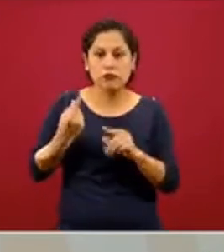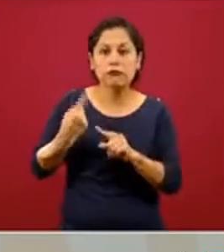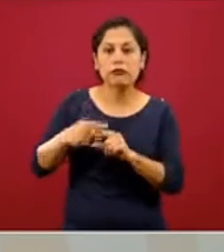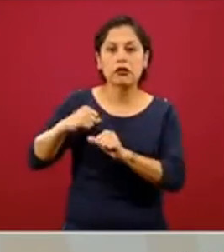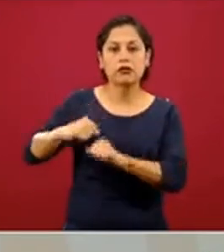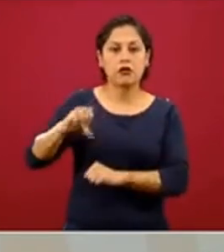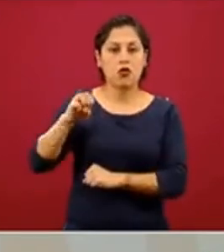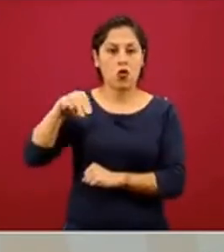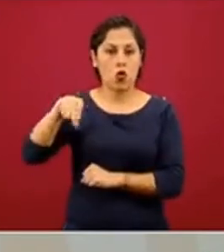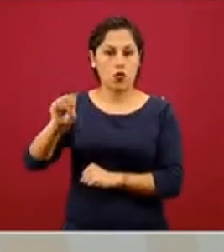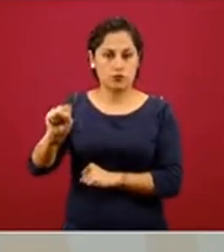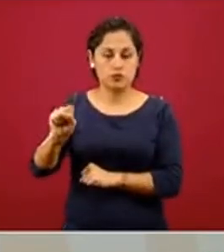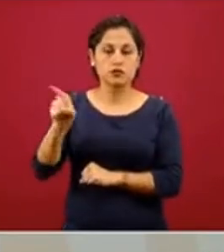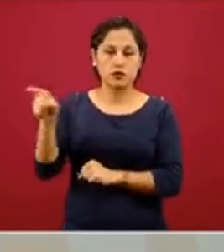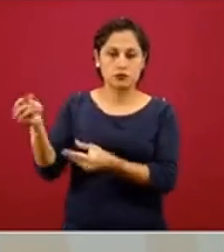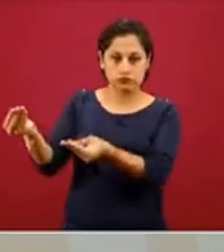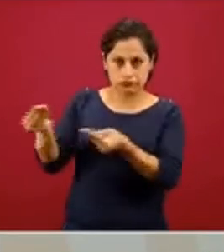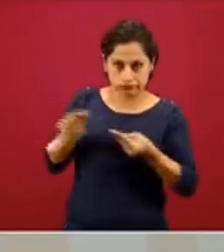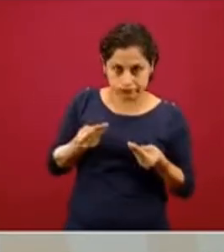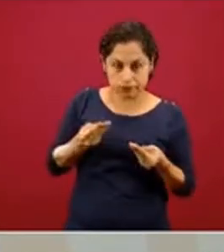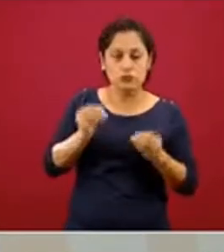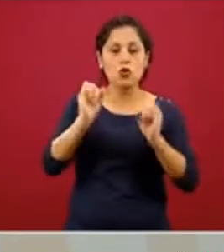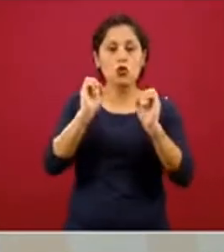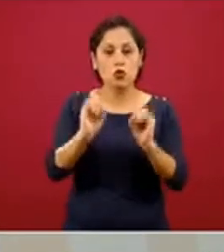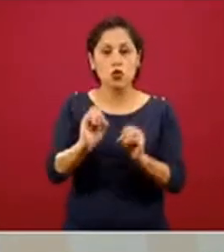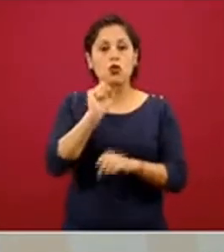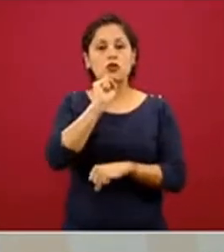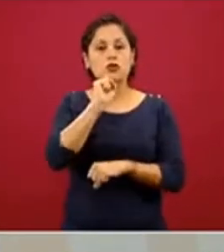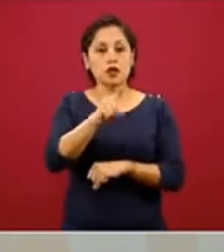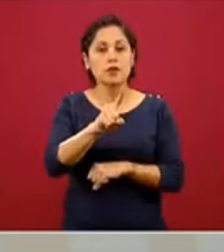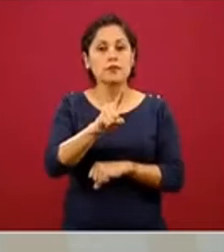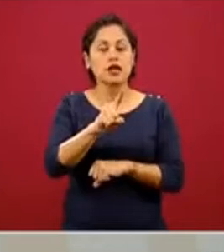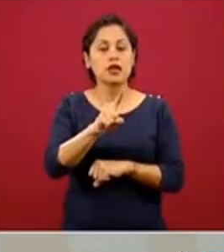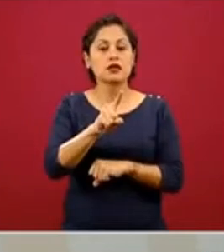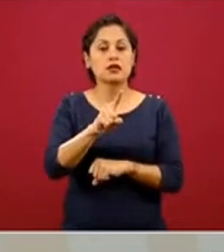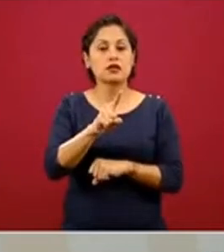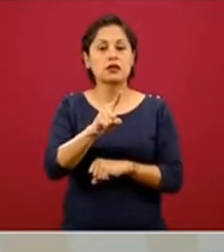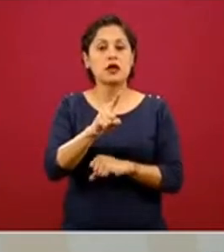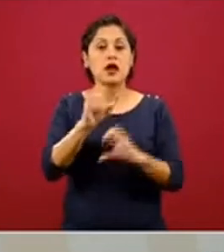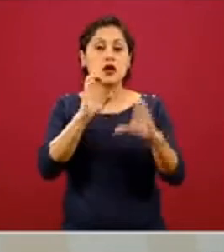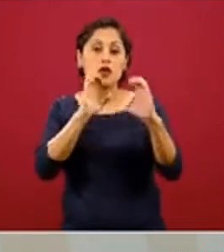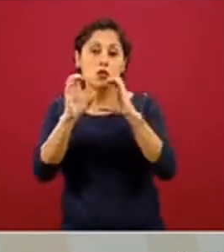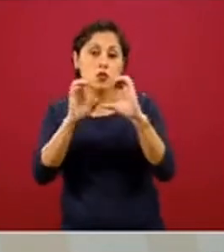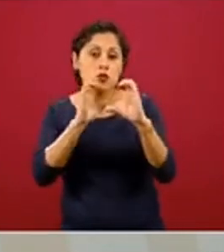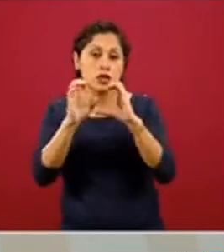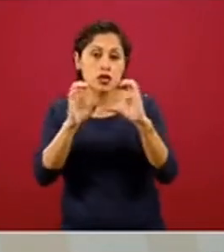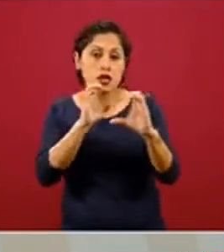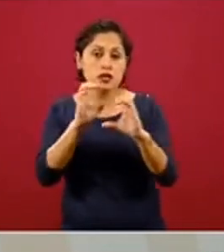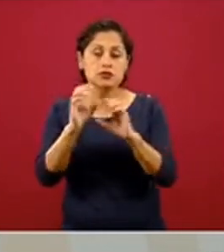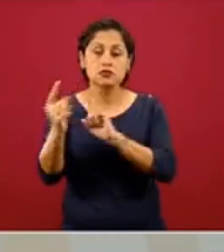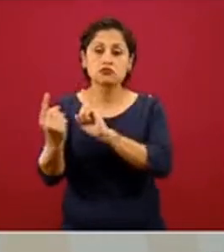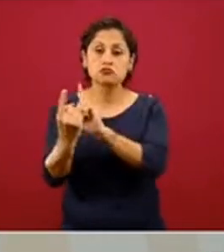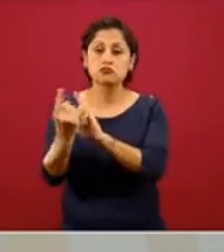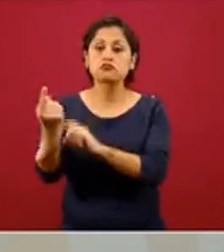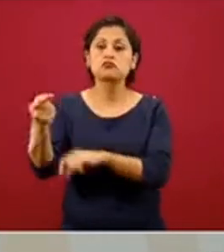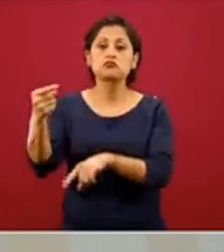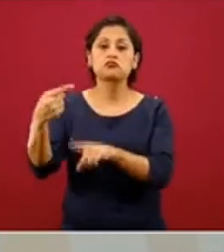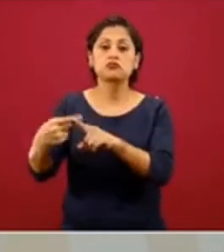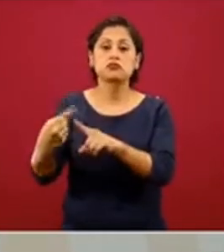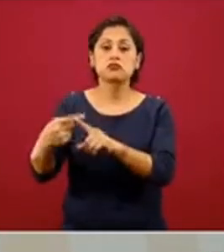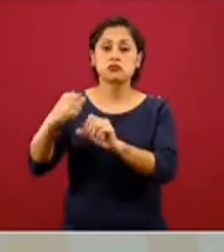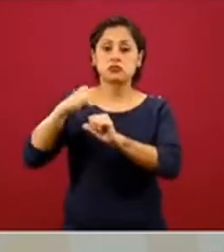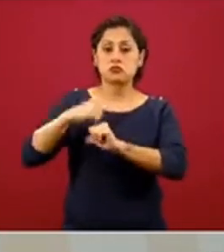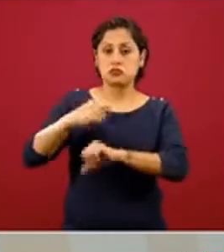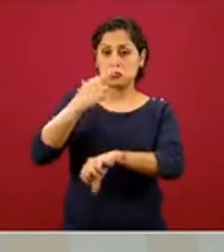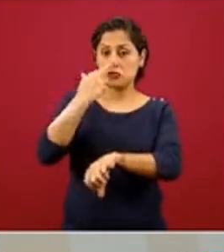En las fuentes oficiales de la OMS, o a través de la comunicación segura que mantenemos como responsables del Reglamento